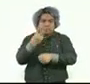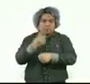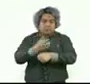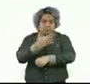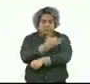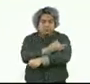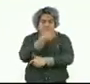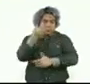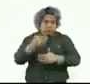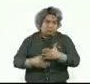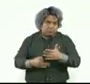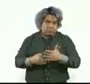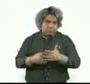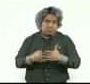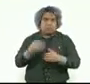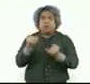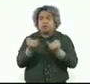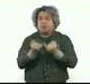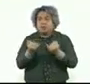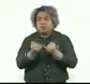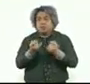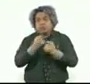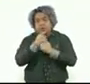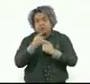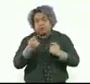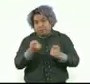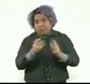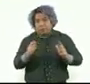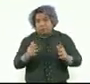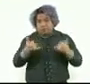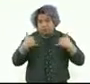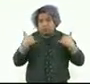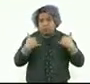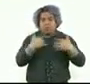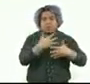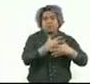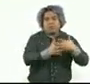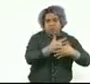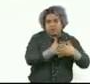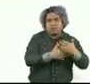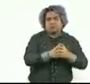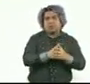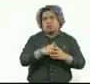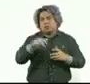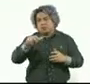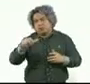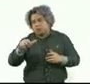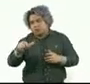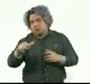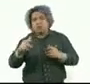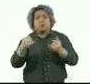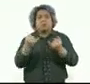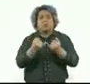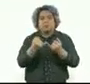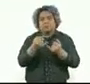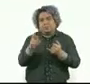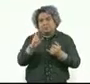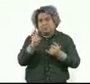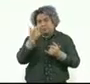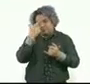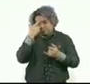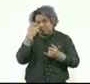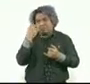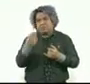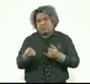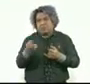otra cosa que es importante, los menores que van cumpliendo 15 años, los jóvenes que van cumpliendo 18 también, pues son personas que acuden, que tal